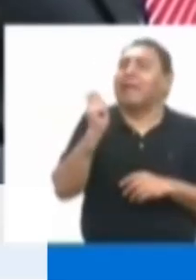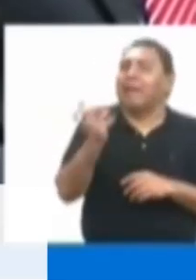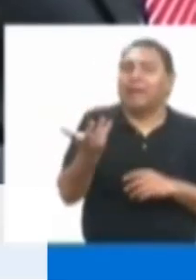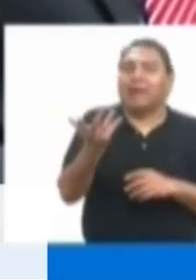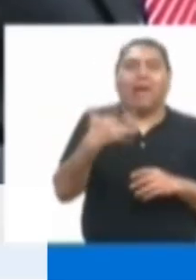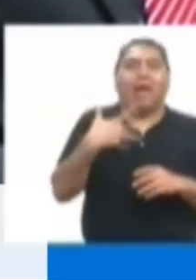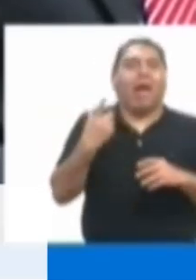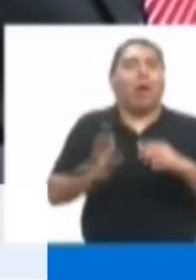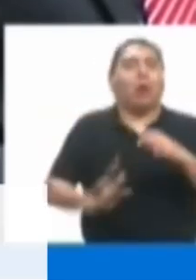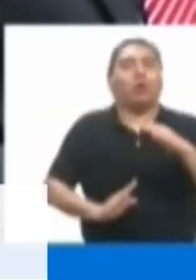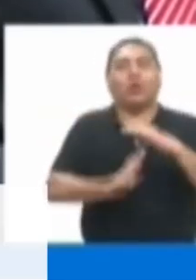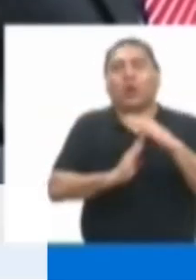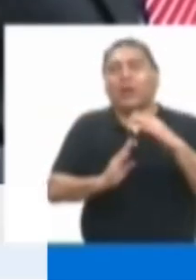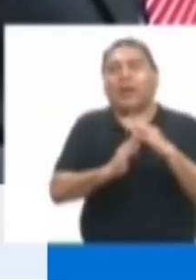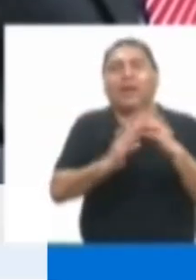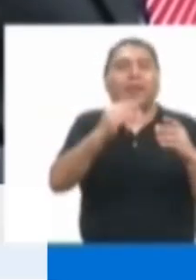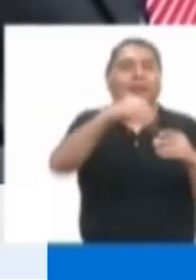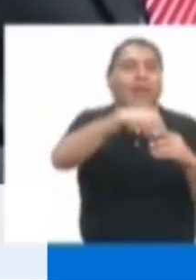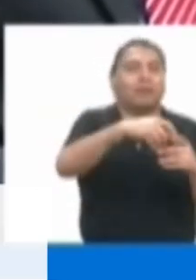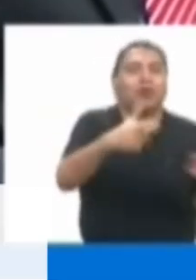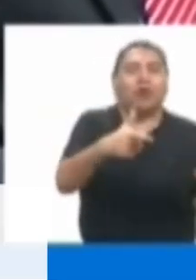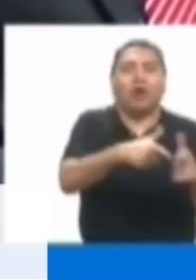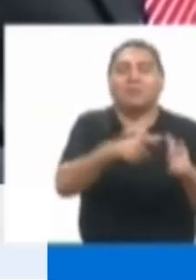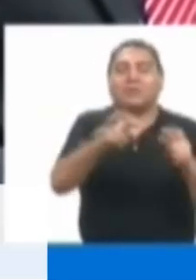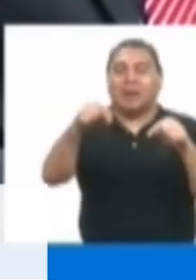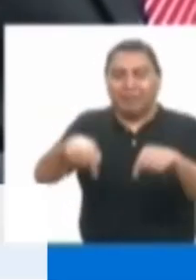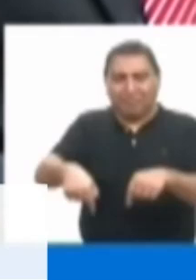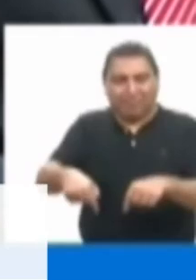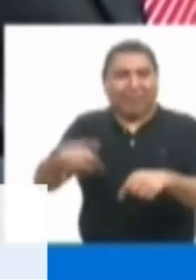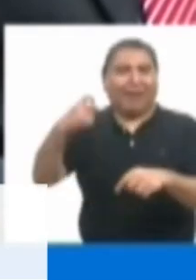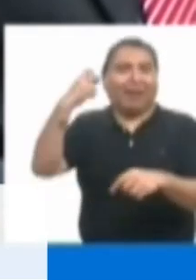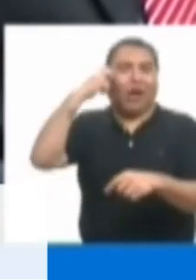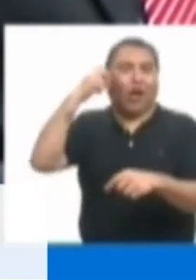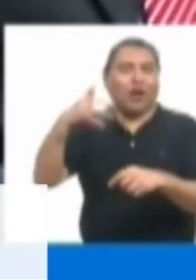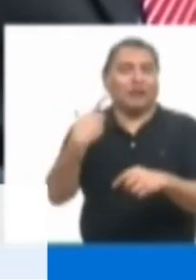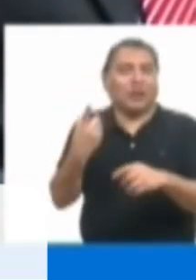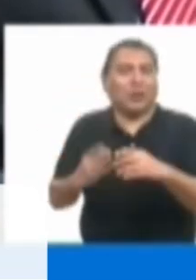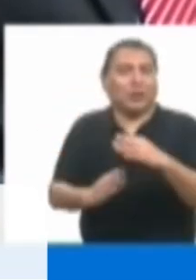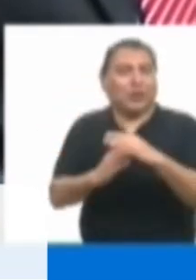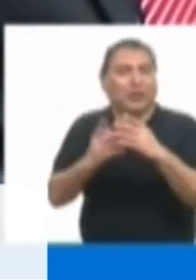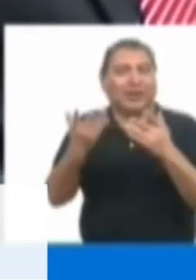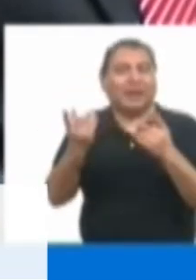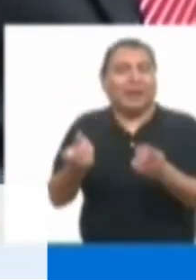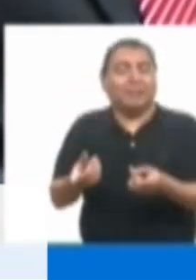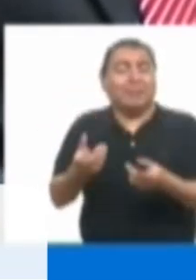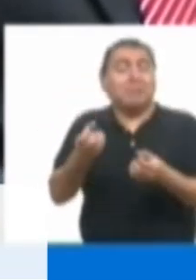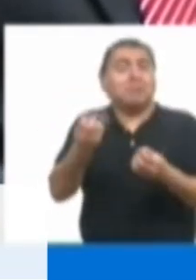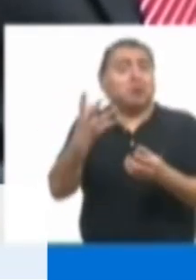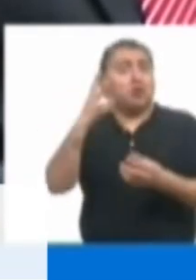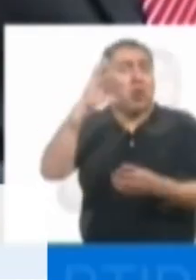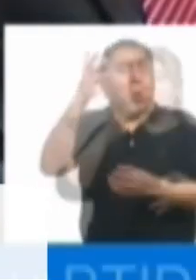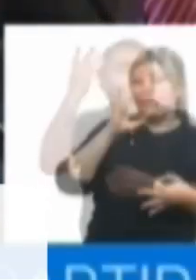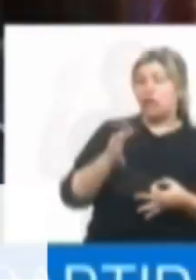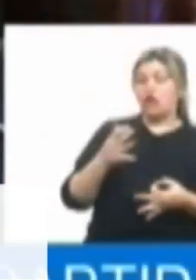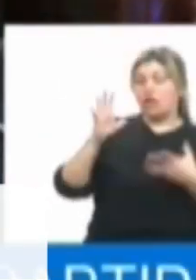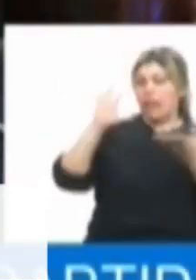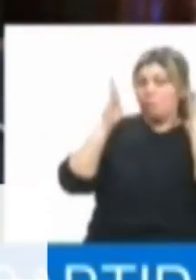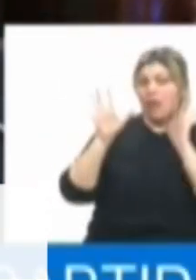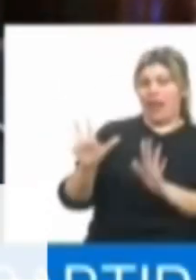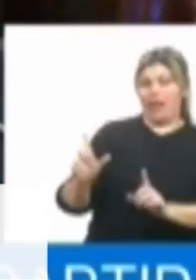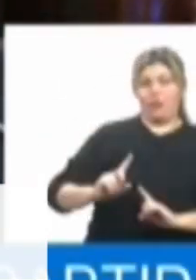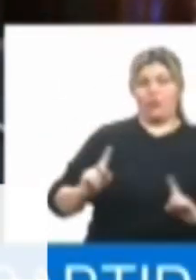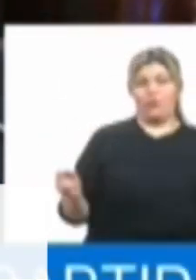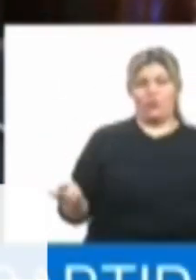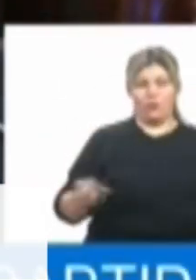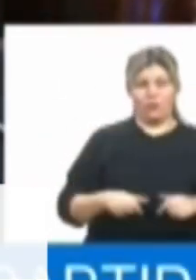algún tipo de reforma sin pasar por el Congreso. Con lo cual, ¿hasta qué punto será útil toda esta discusión, teniendo